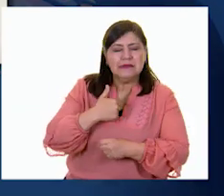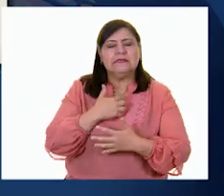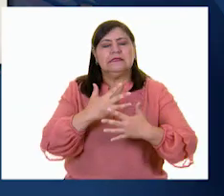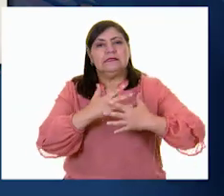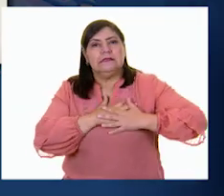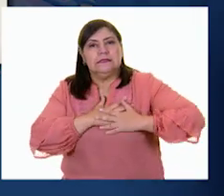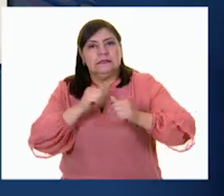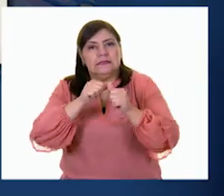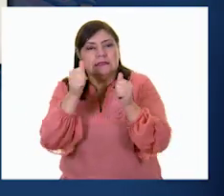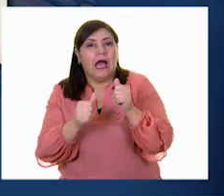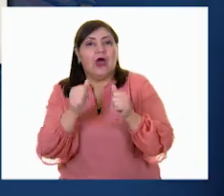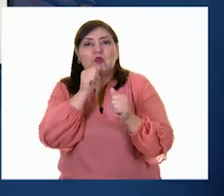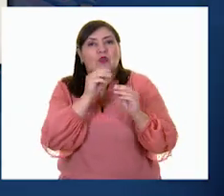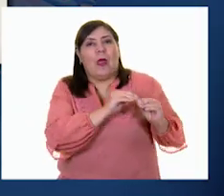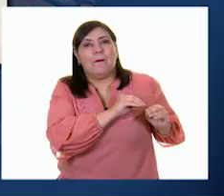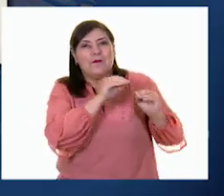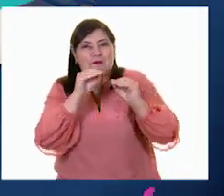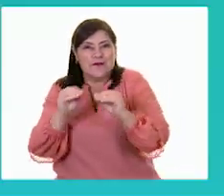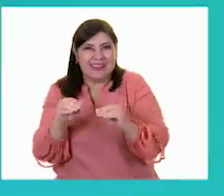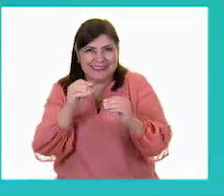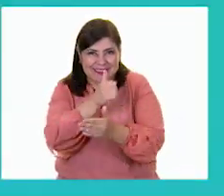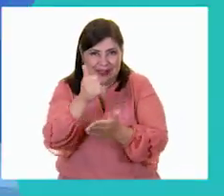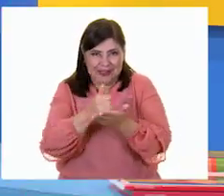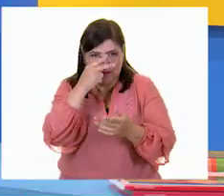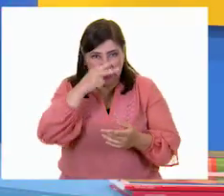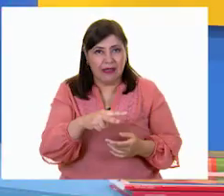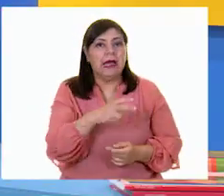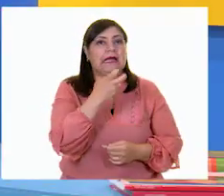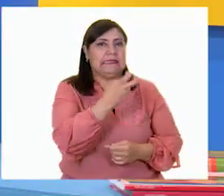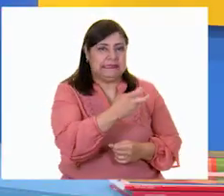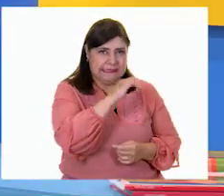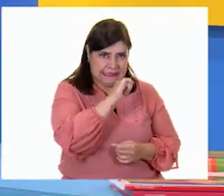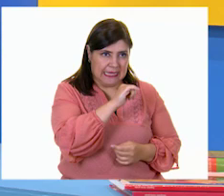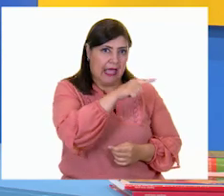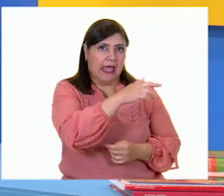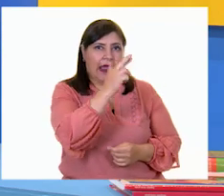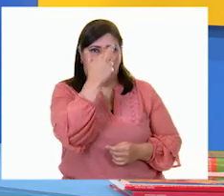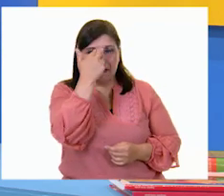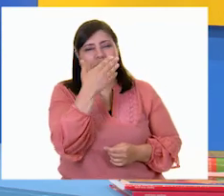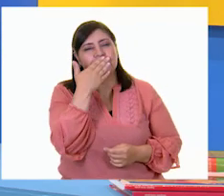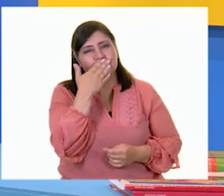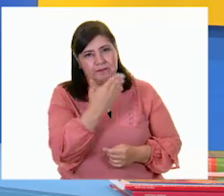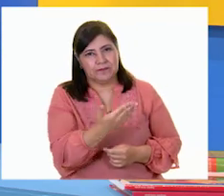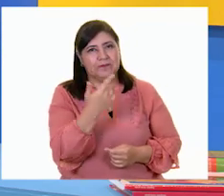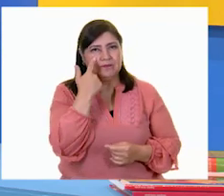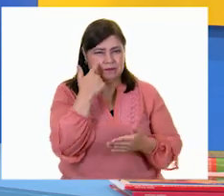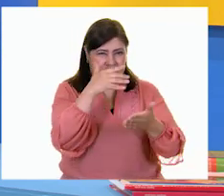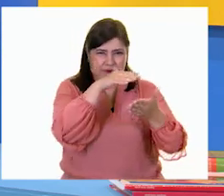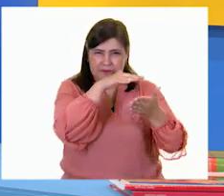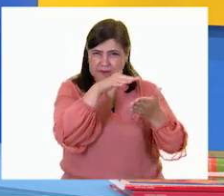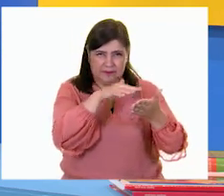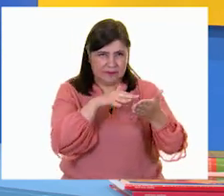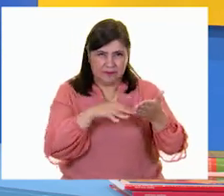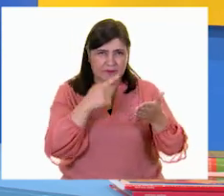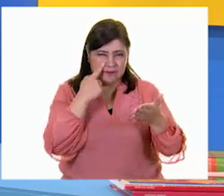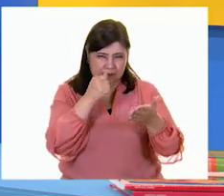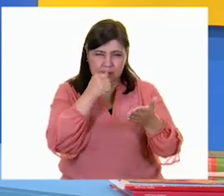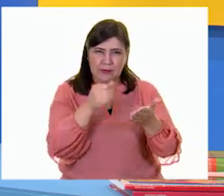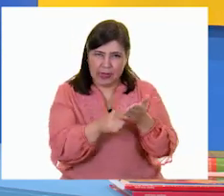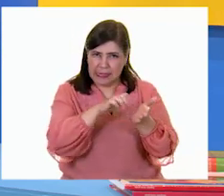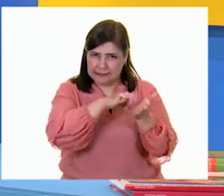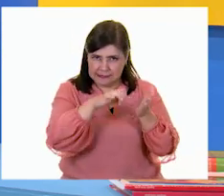antes justo de su llegada a la Ciudad de México. Sí, María, qué bueno que nos lo recuerdas. Mientras leemos la carta, les pido